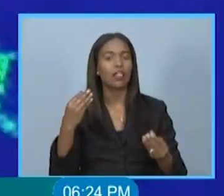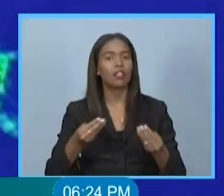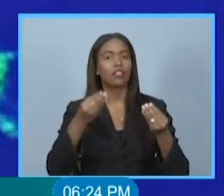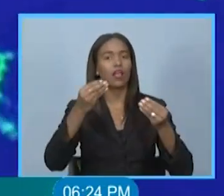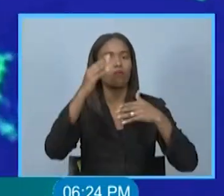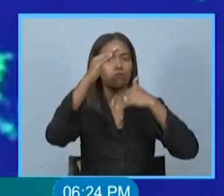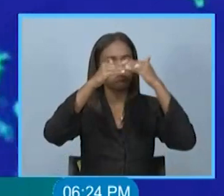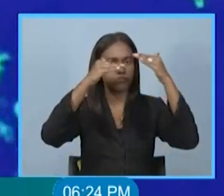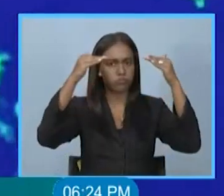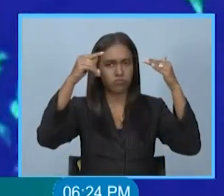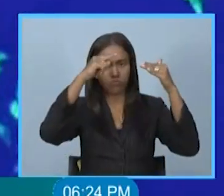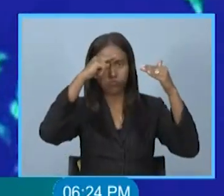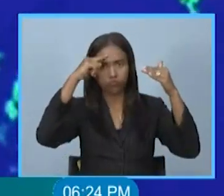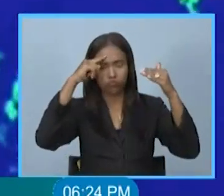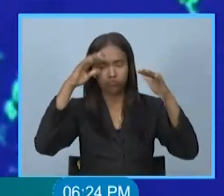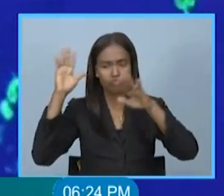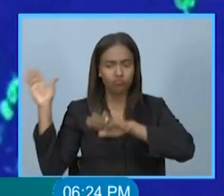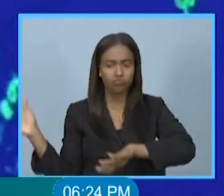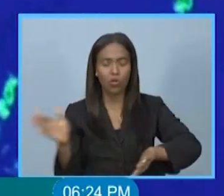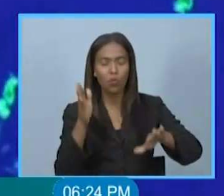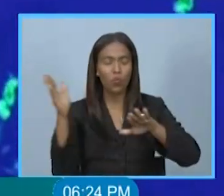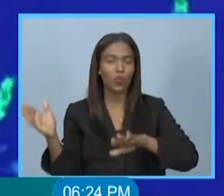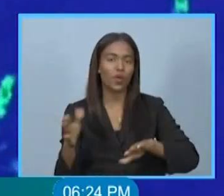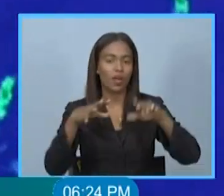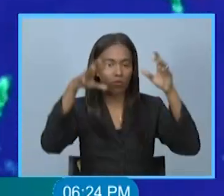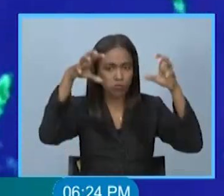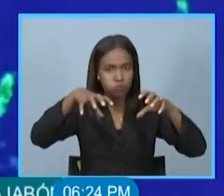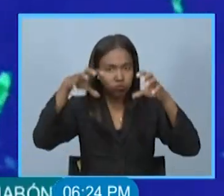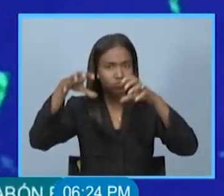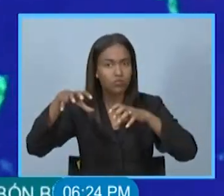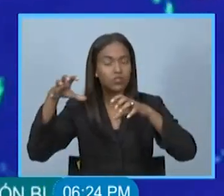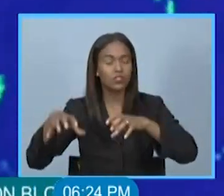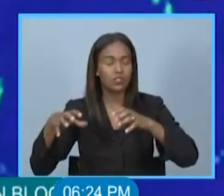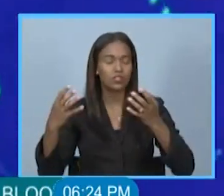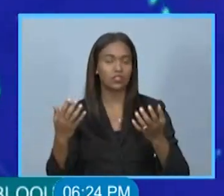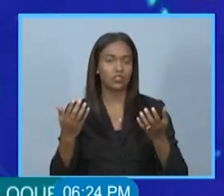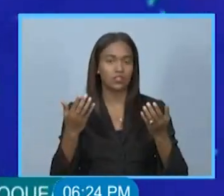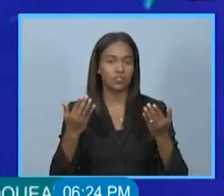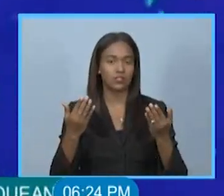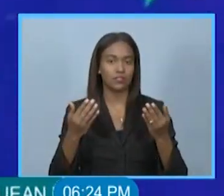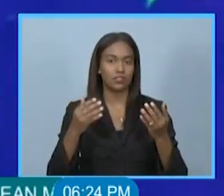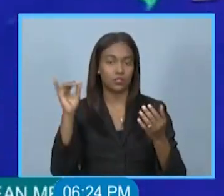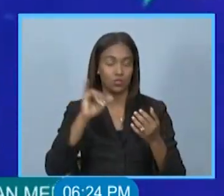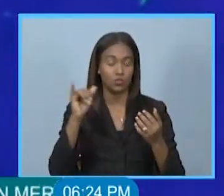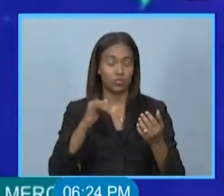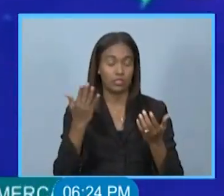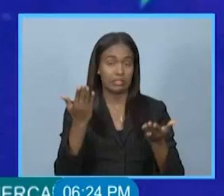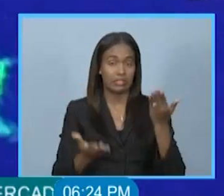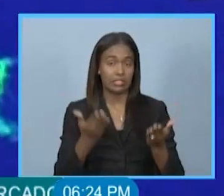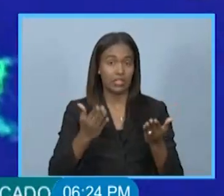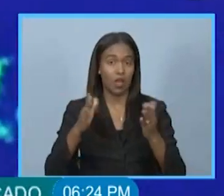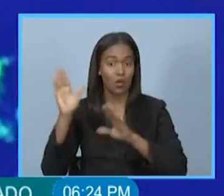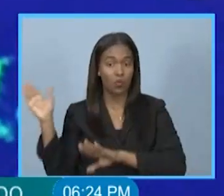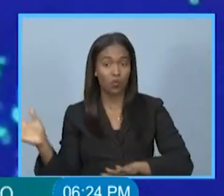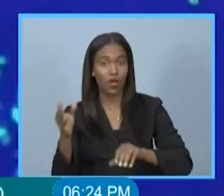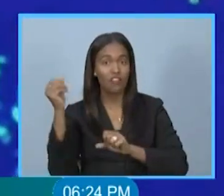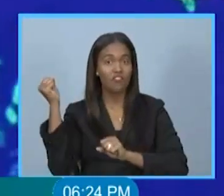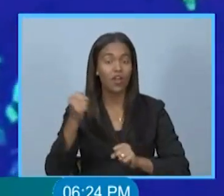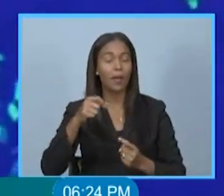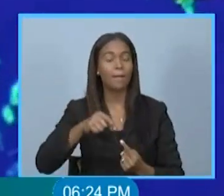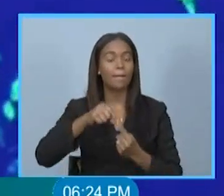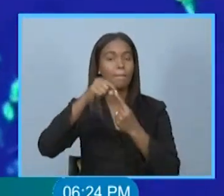incrementos de la nubosidad acompañado en ocasiones de aguacero moderados con aislada tronadas y por Ráfaga de viento